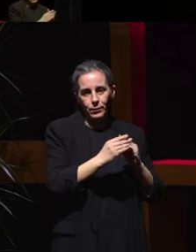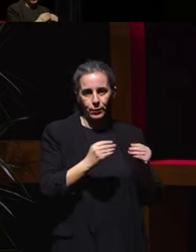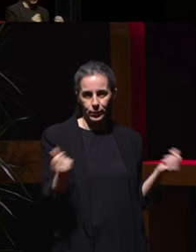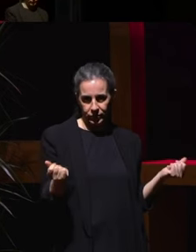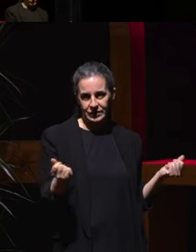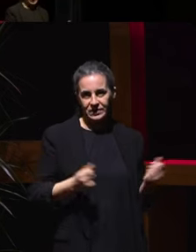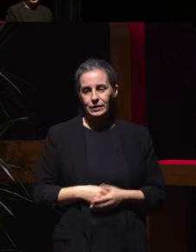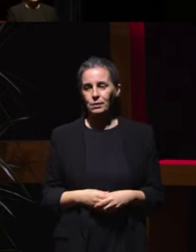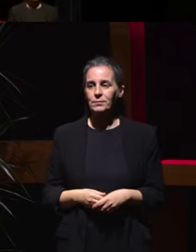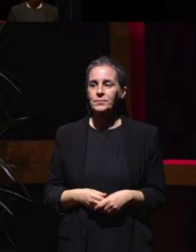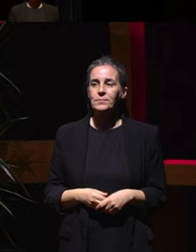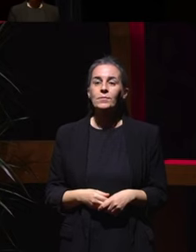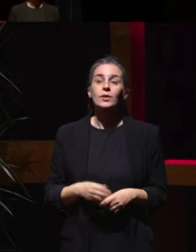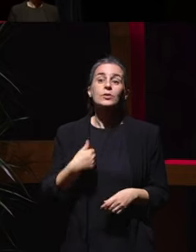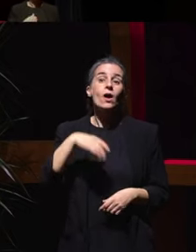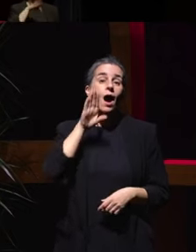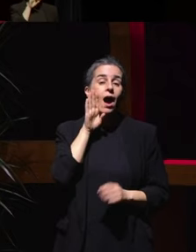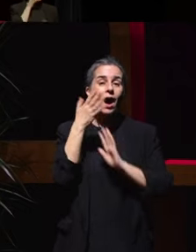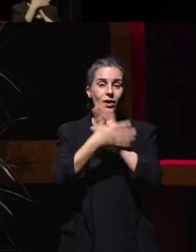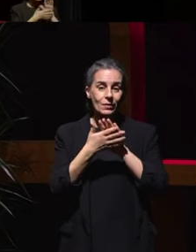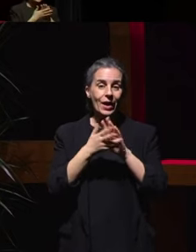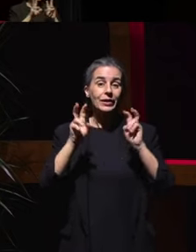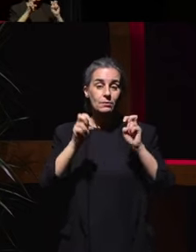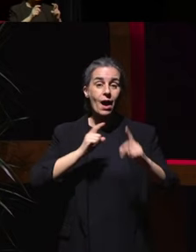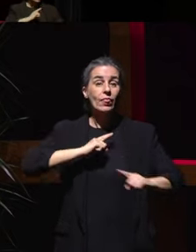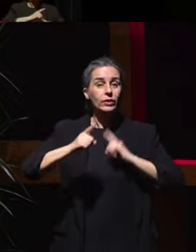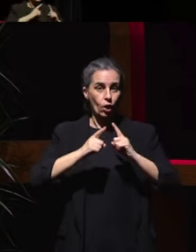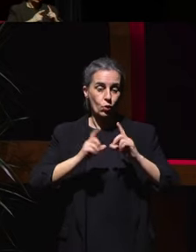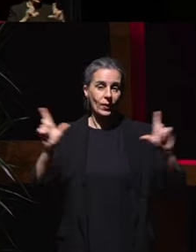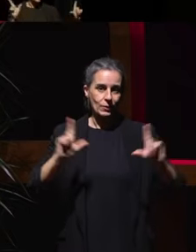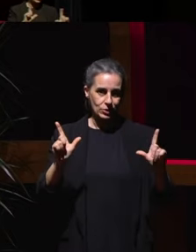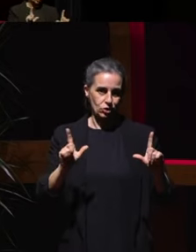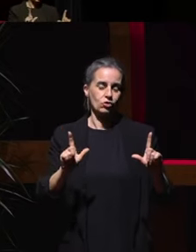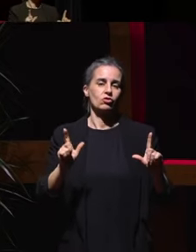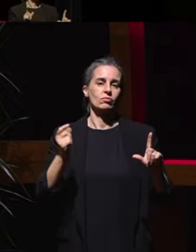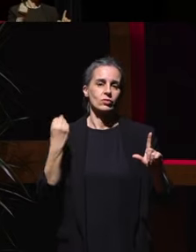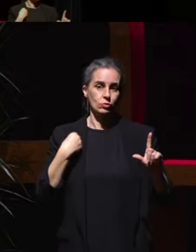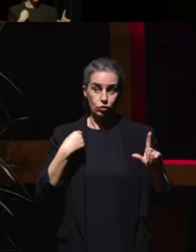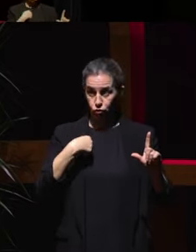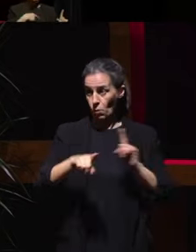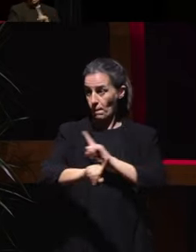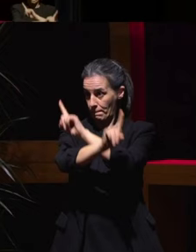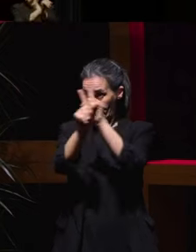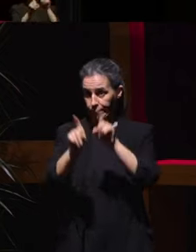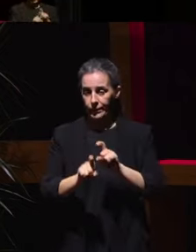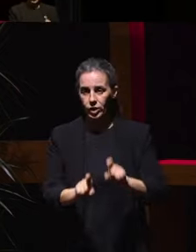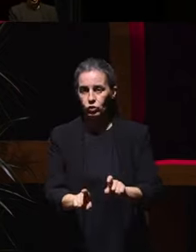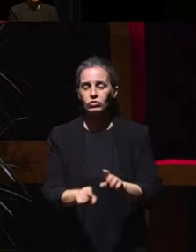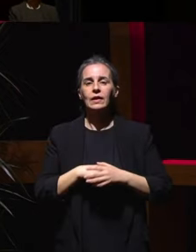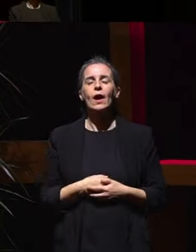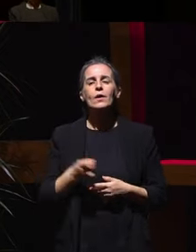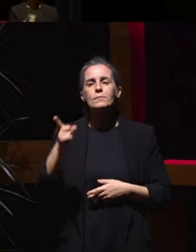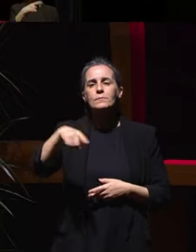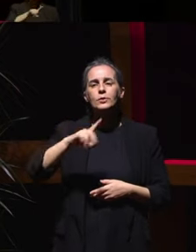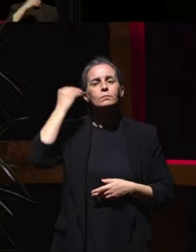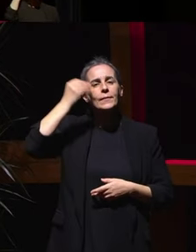Os dicía antes o da dictadura da televisión, os dicía Paloma del Río, os lanzo a pregunta de se crendes